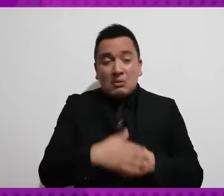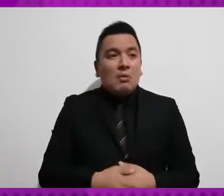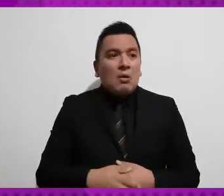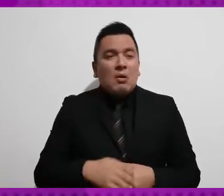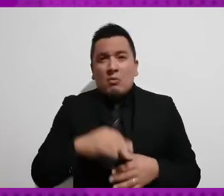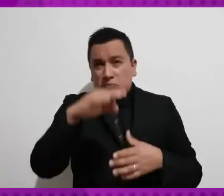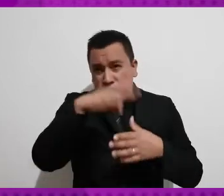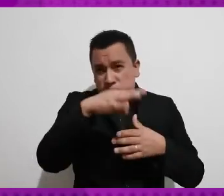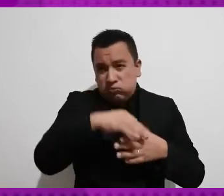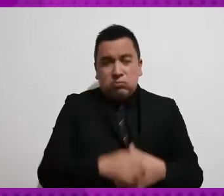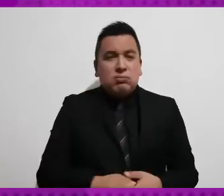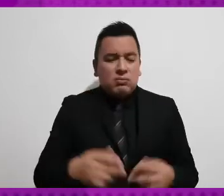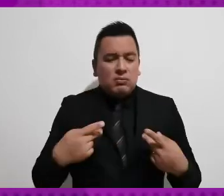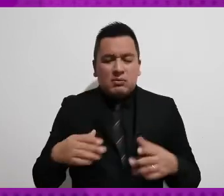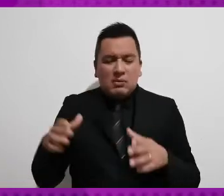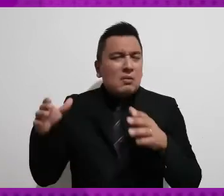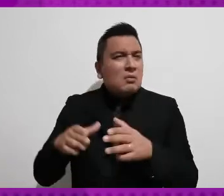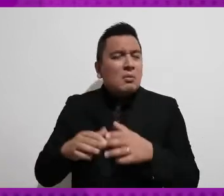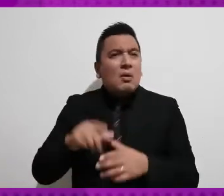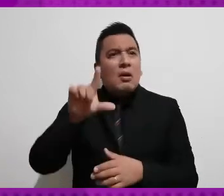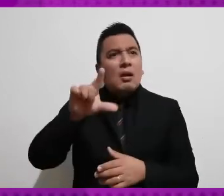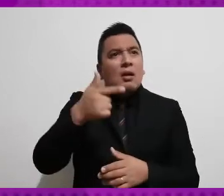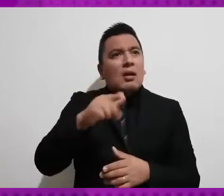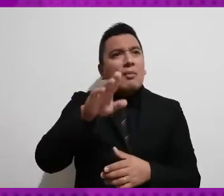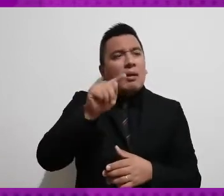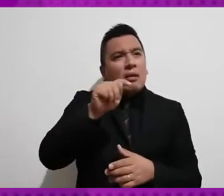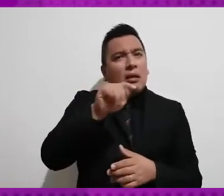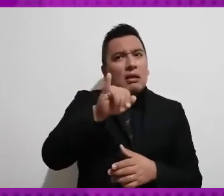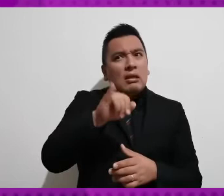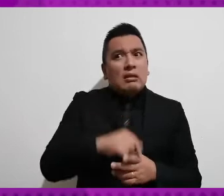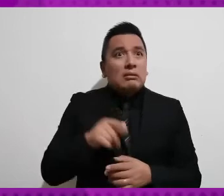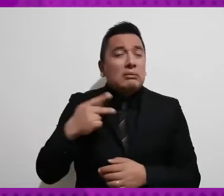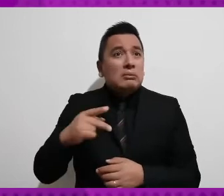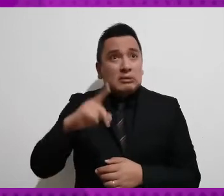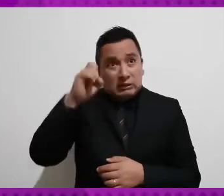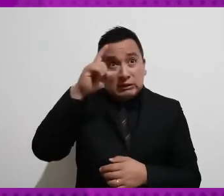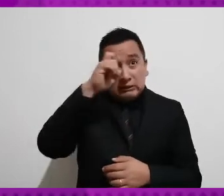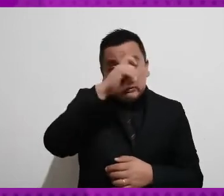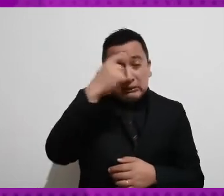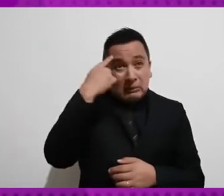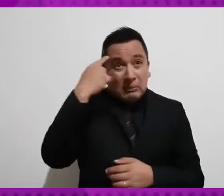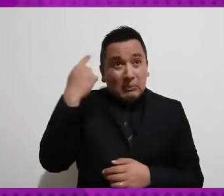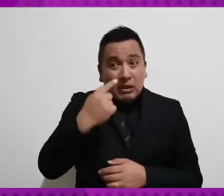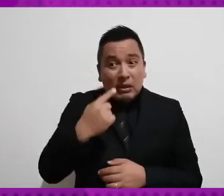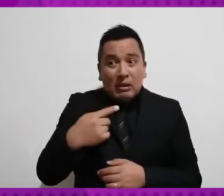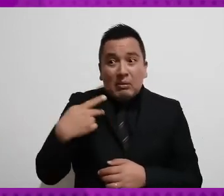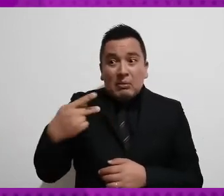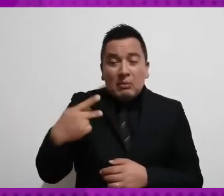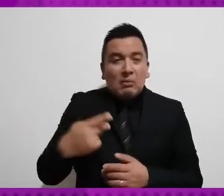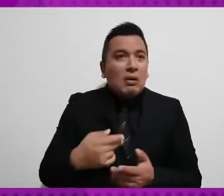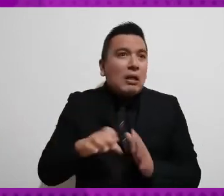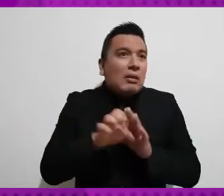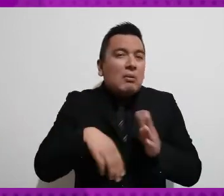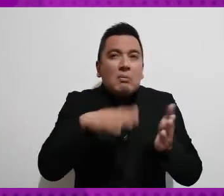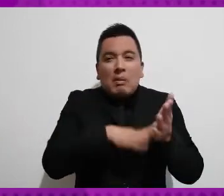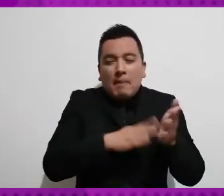muchas de las personas de la comunidad batallan para acceder o batallan para que les entreguen su